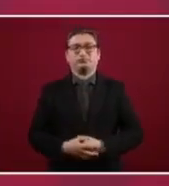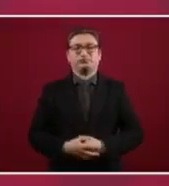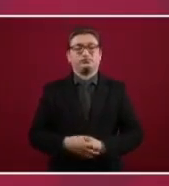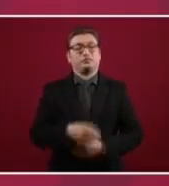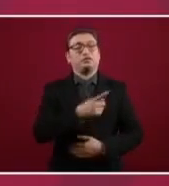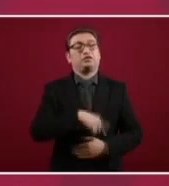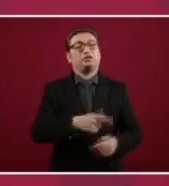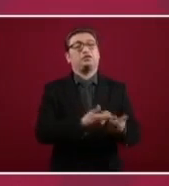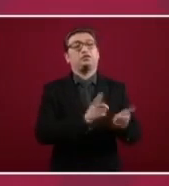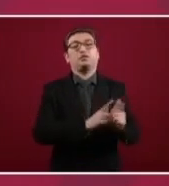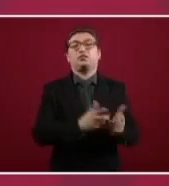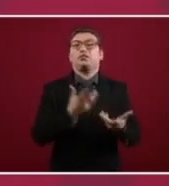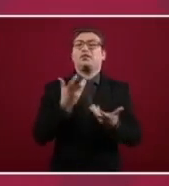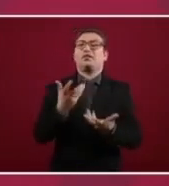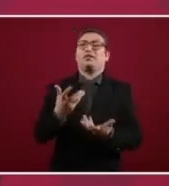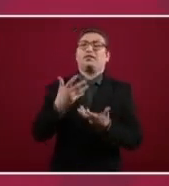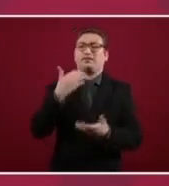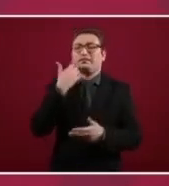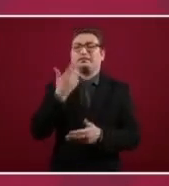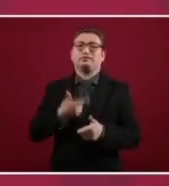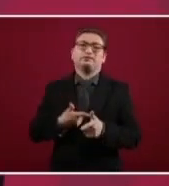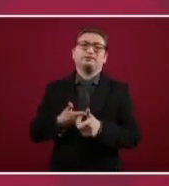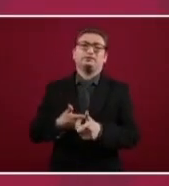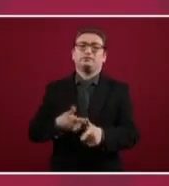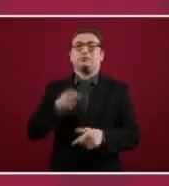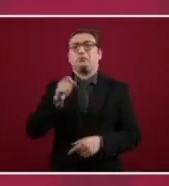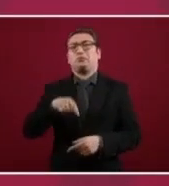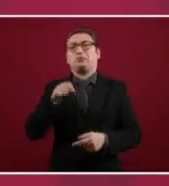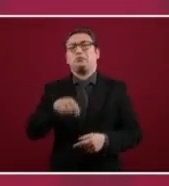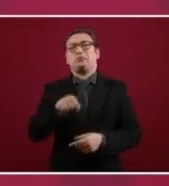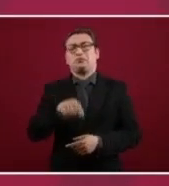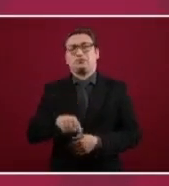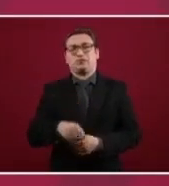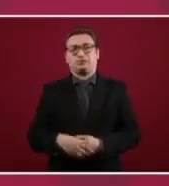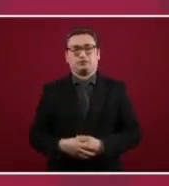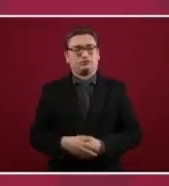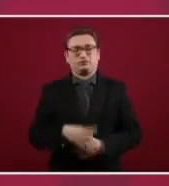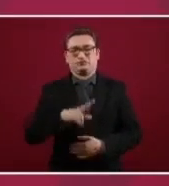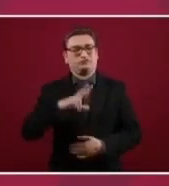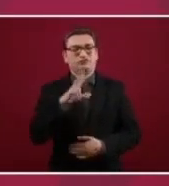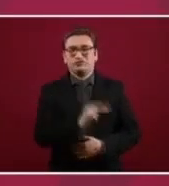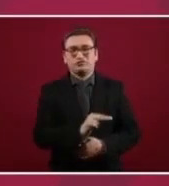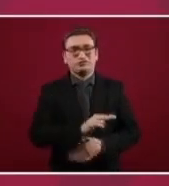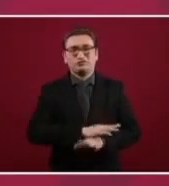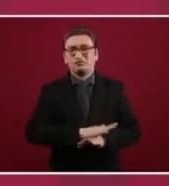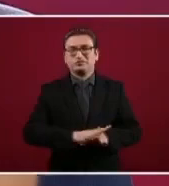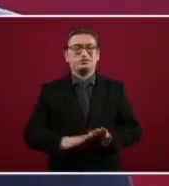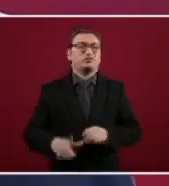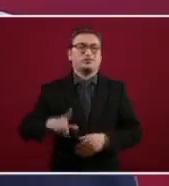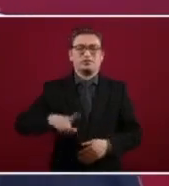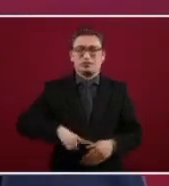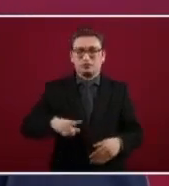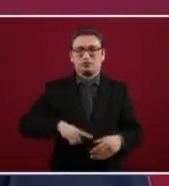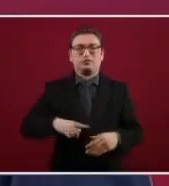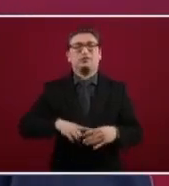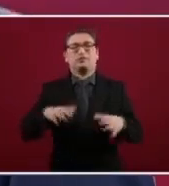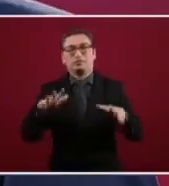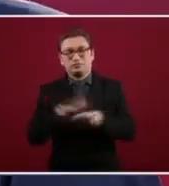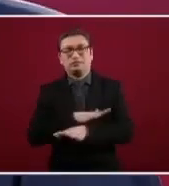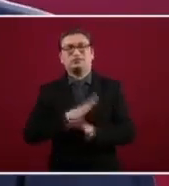y ellos quisieran que continuara lo mismo pues no ya es una política distinta